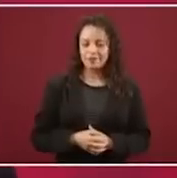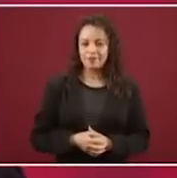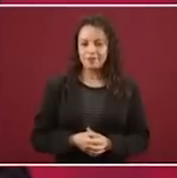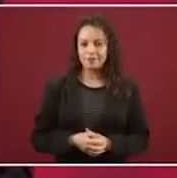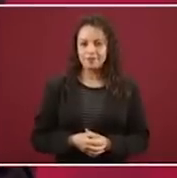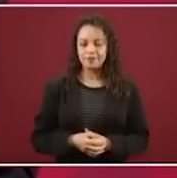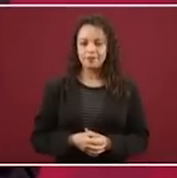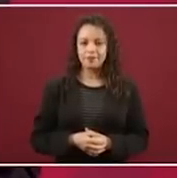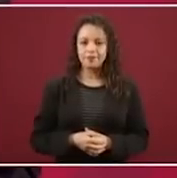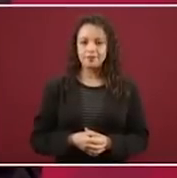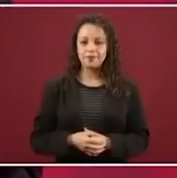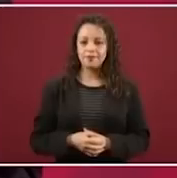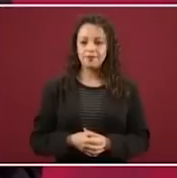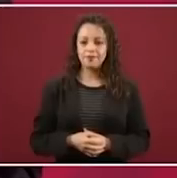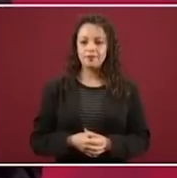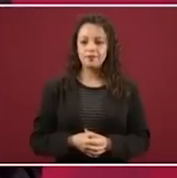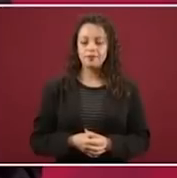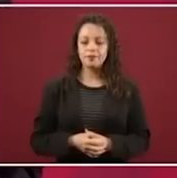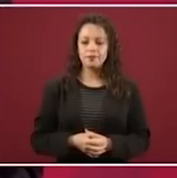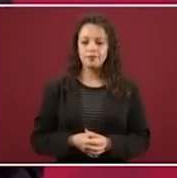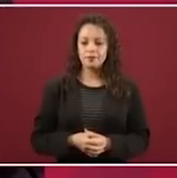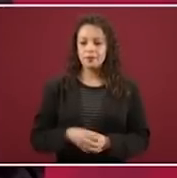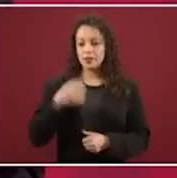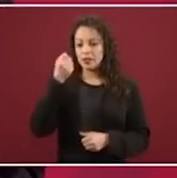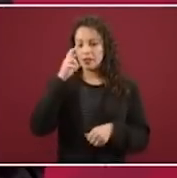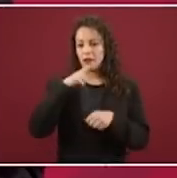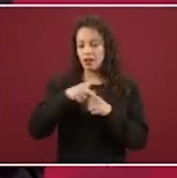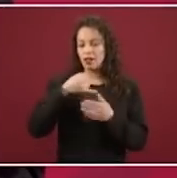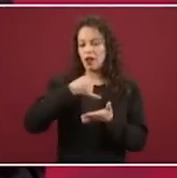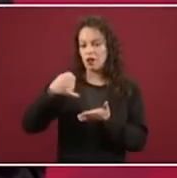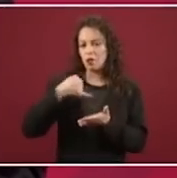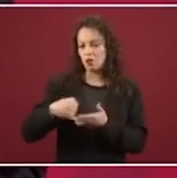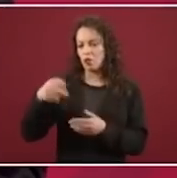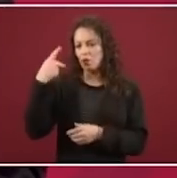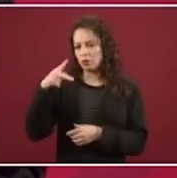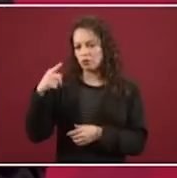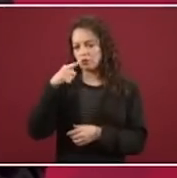También la Secretaría de Agricultura, en lo que corresponde,